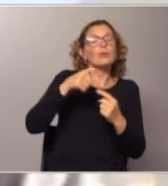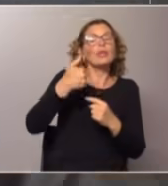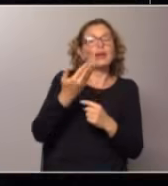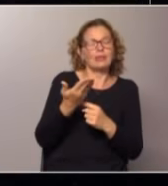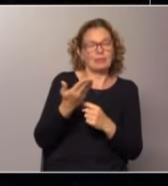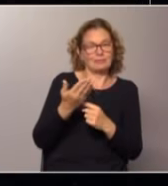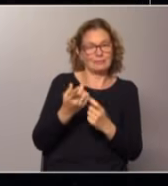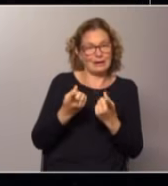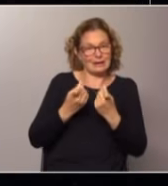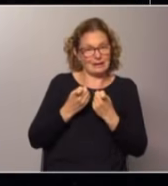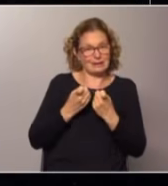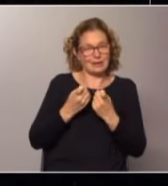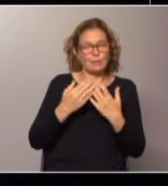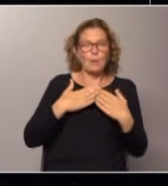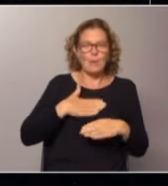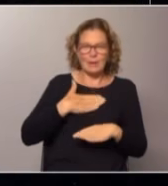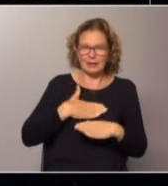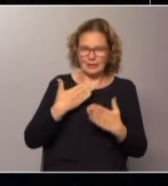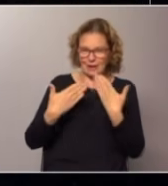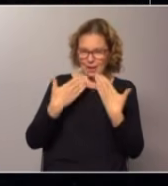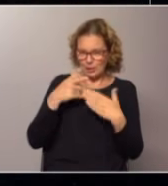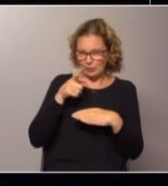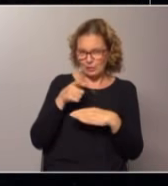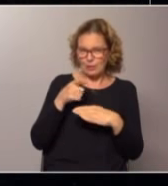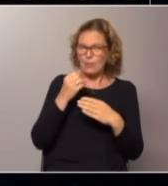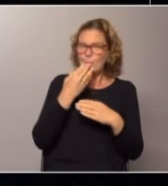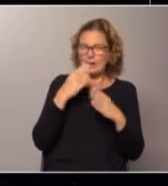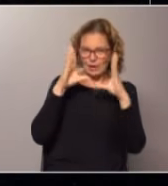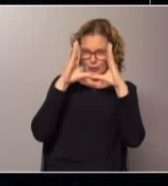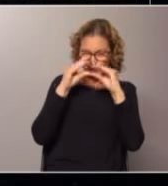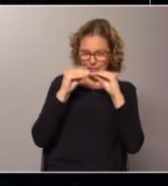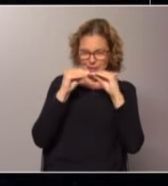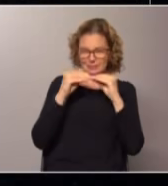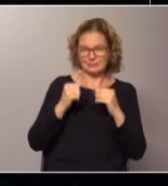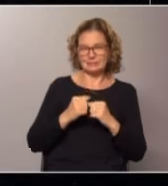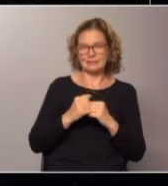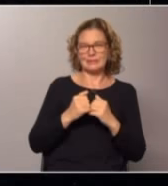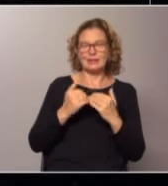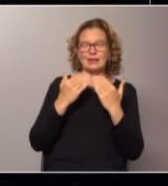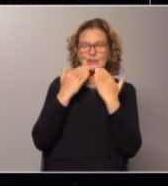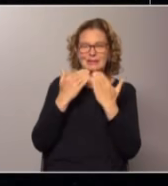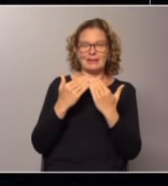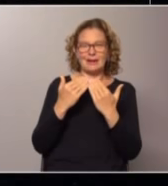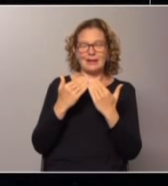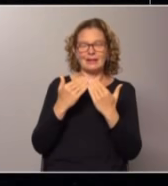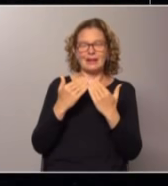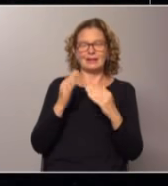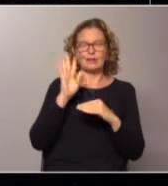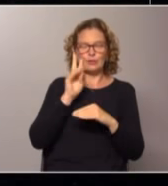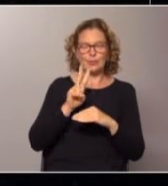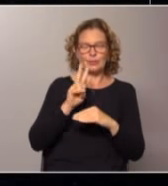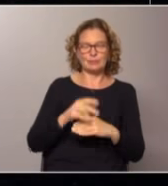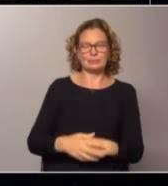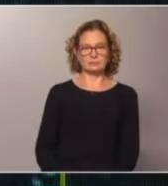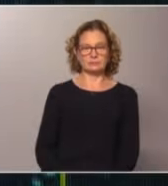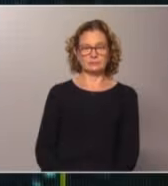daniel ha sido un placer charlar contigo que tengas una buena noche encantado muchísimas gracias hasta que queráis